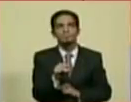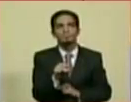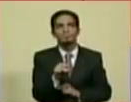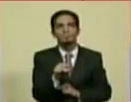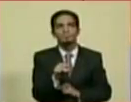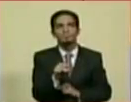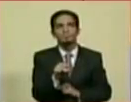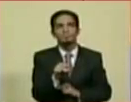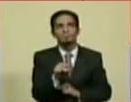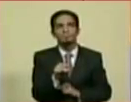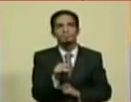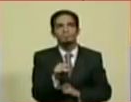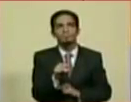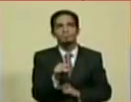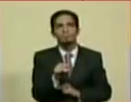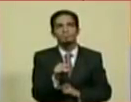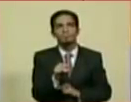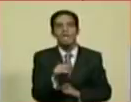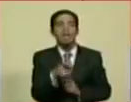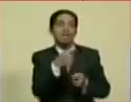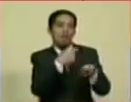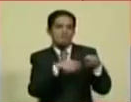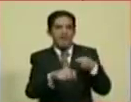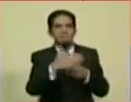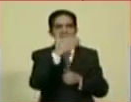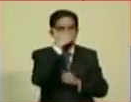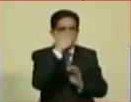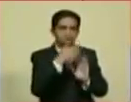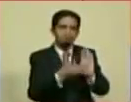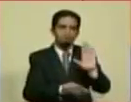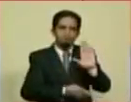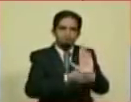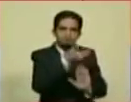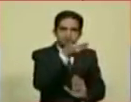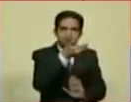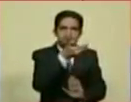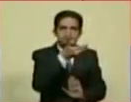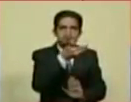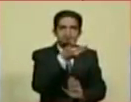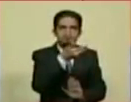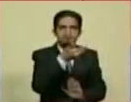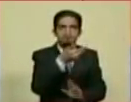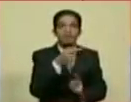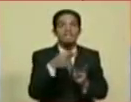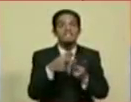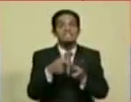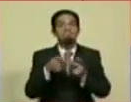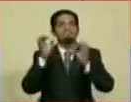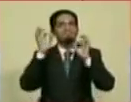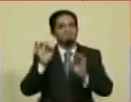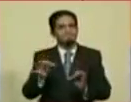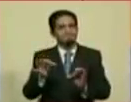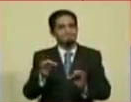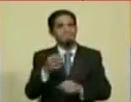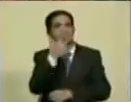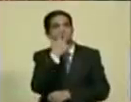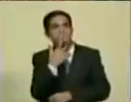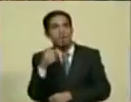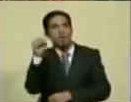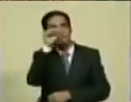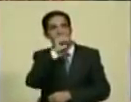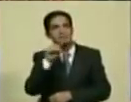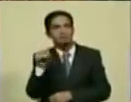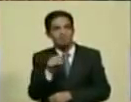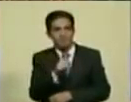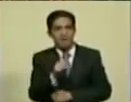tasa cambiaria criminal y así garantizar que los bolívares